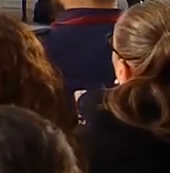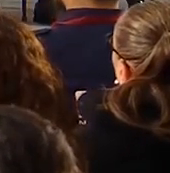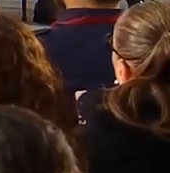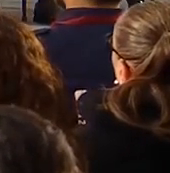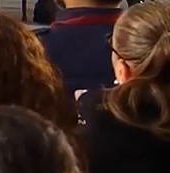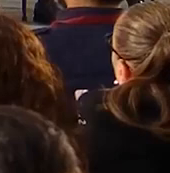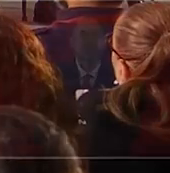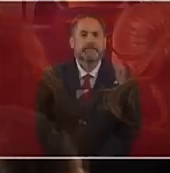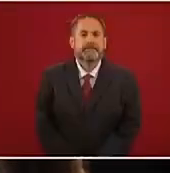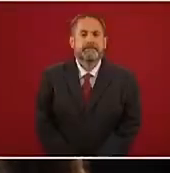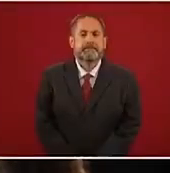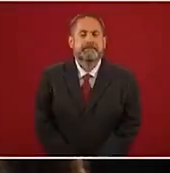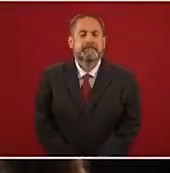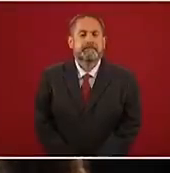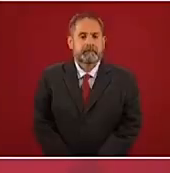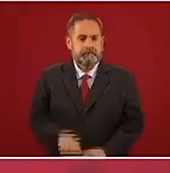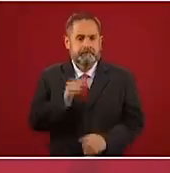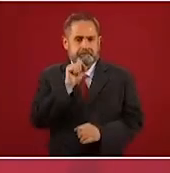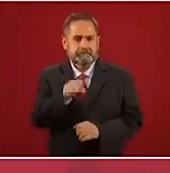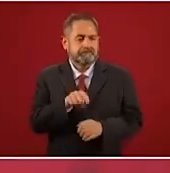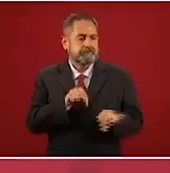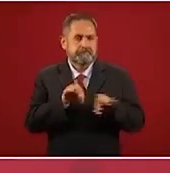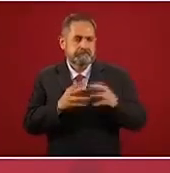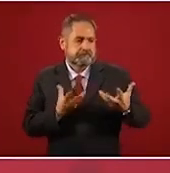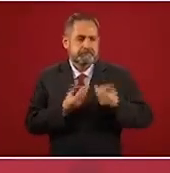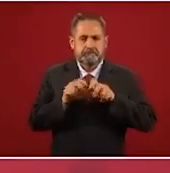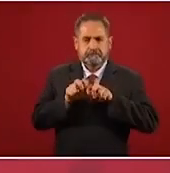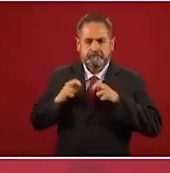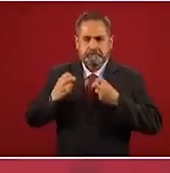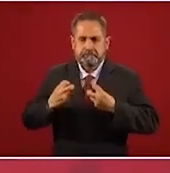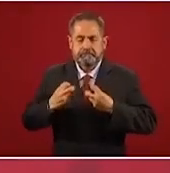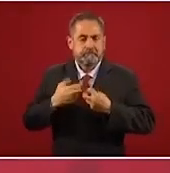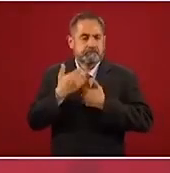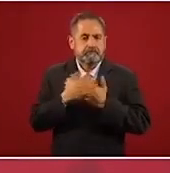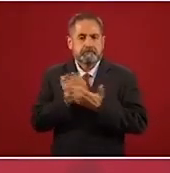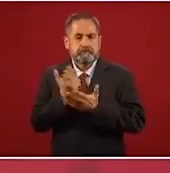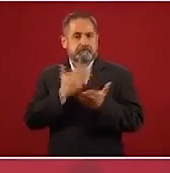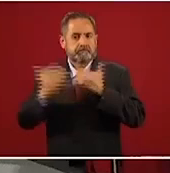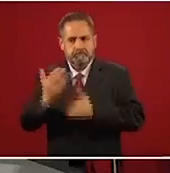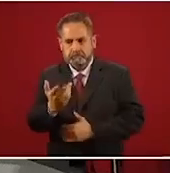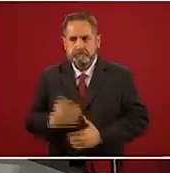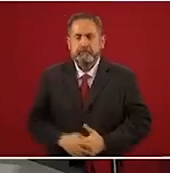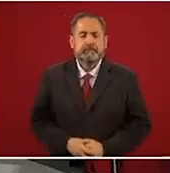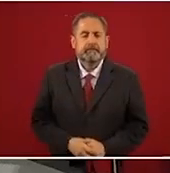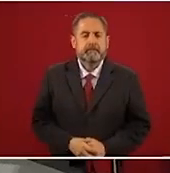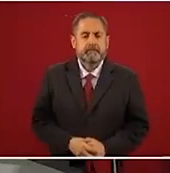como parte del trabajo del Gabinete de Crecimiento Económico.